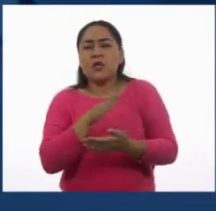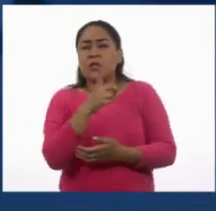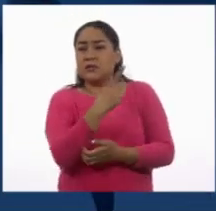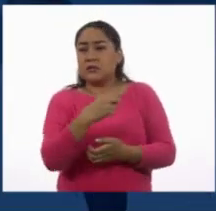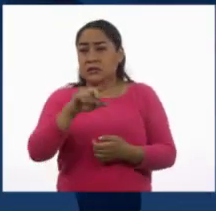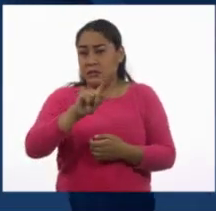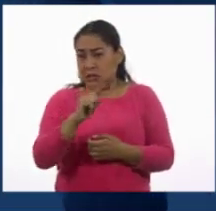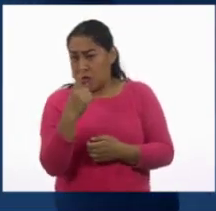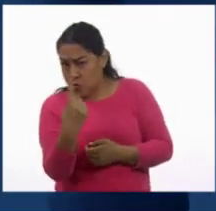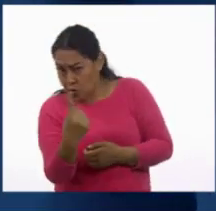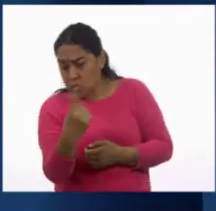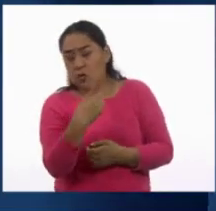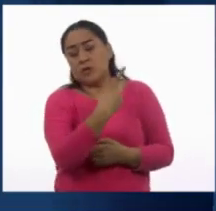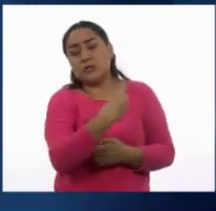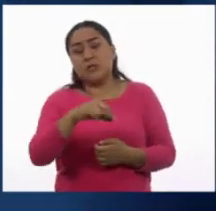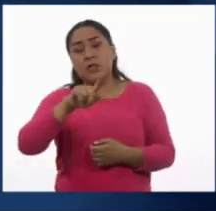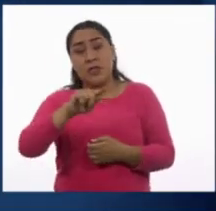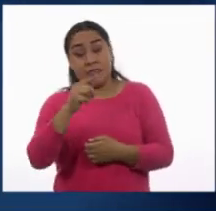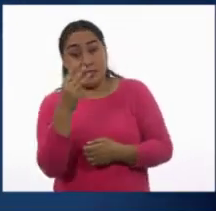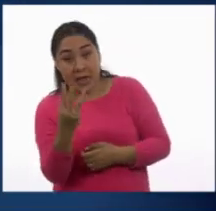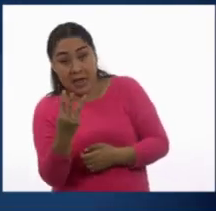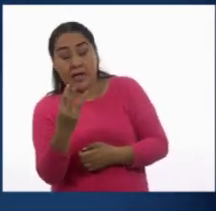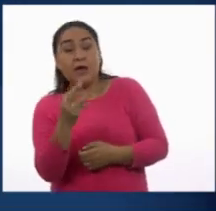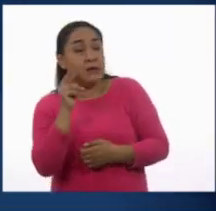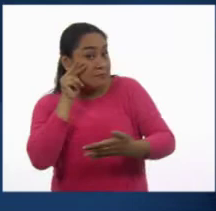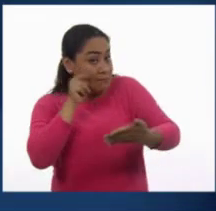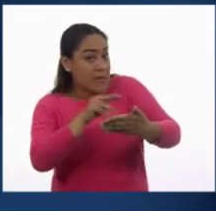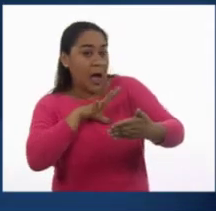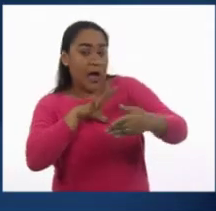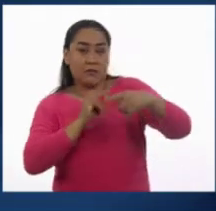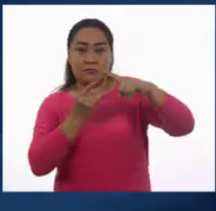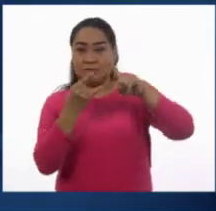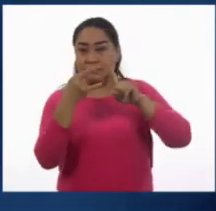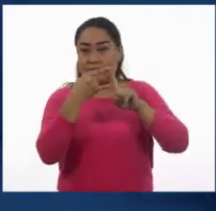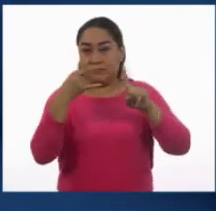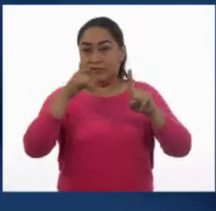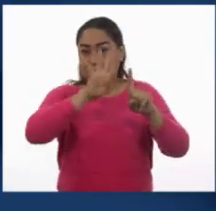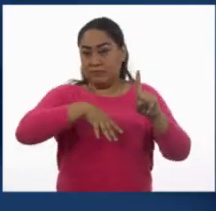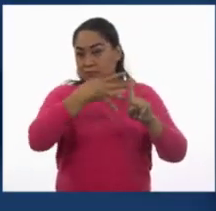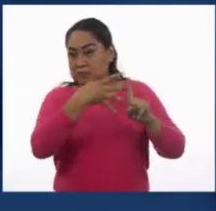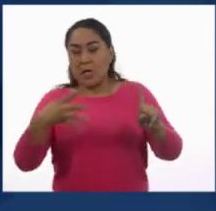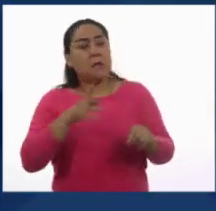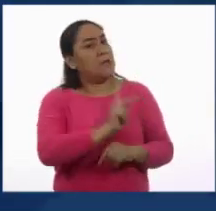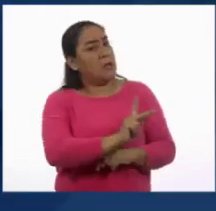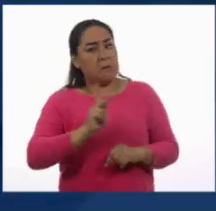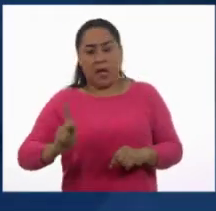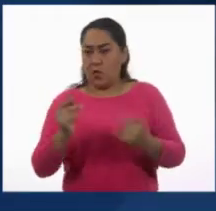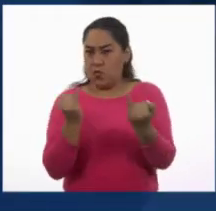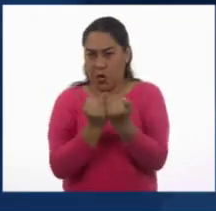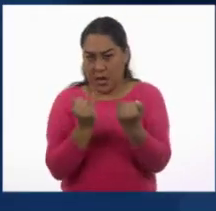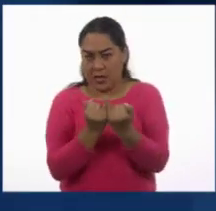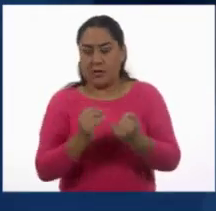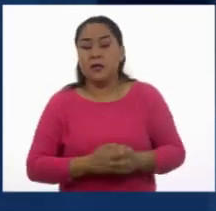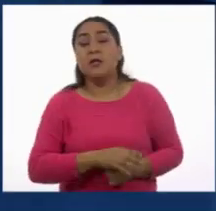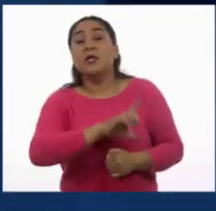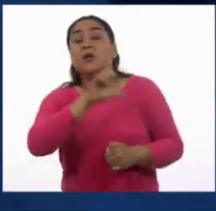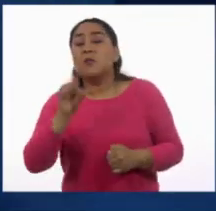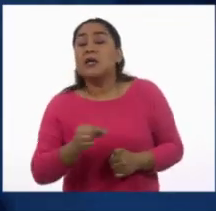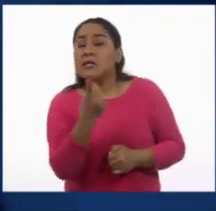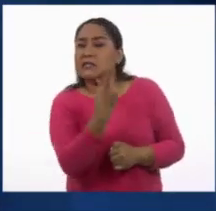171 y 173 están los tableros, ¿sí? Son dos iguales. Sí. Y en la página